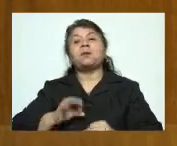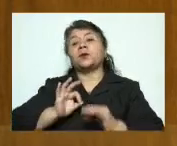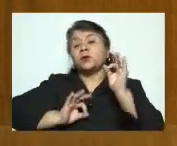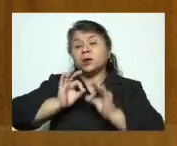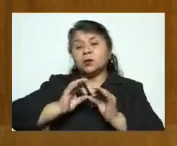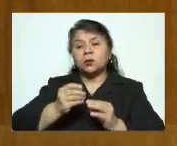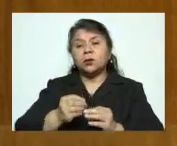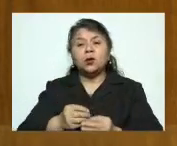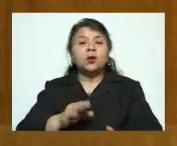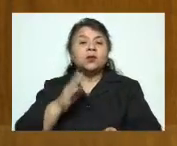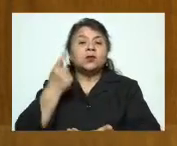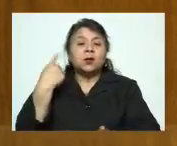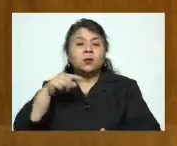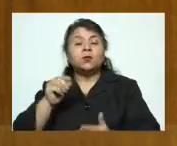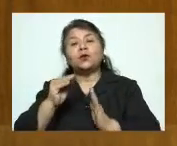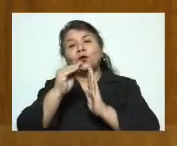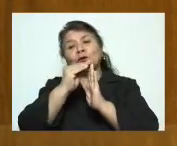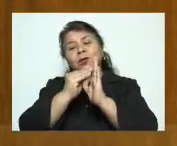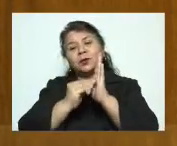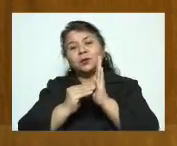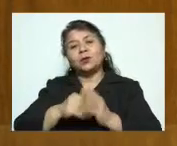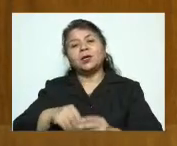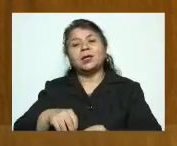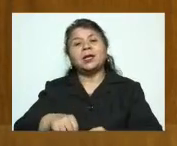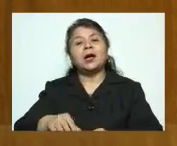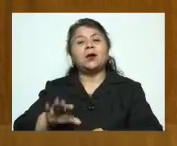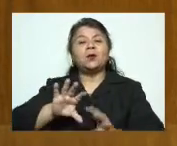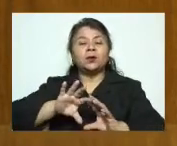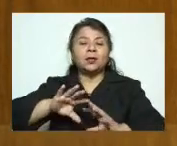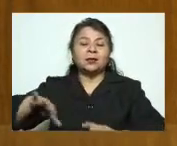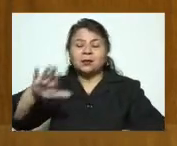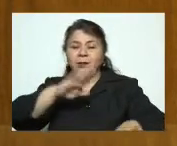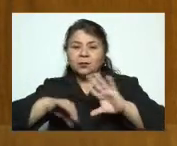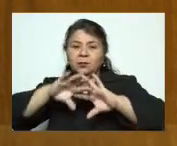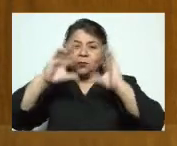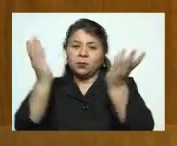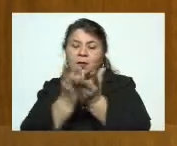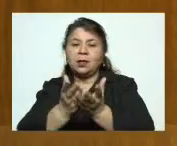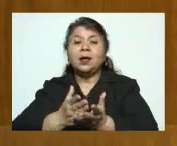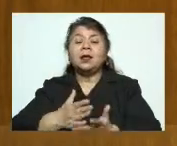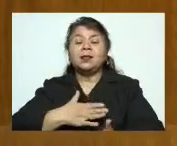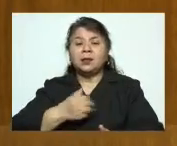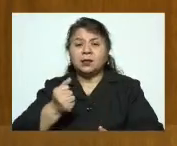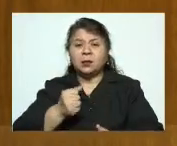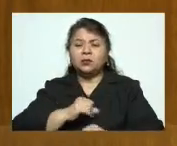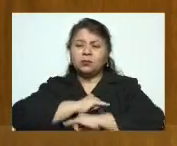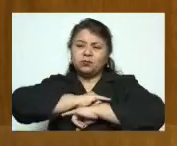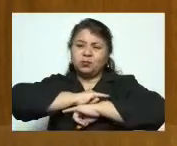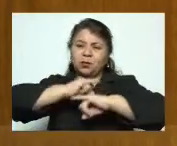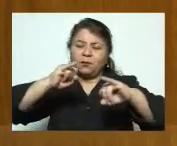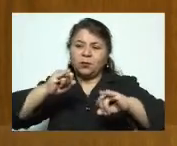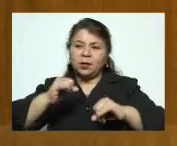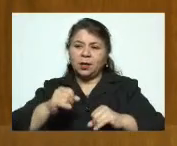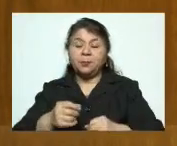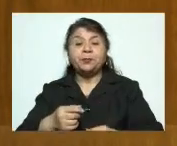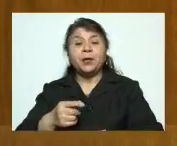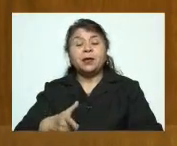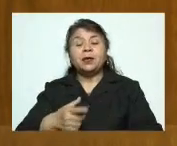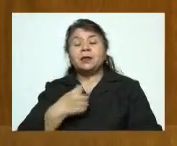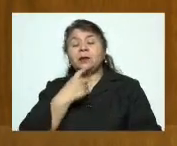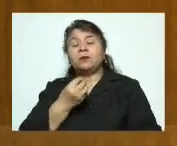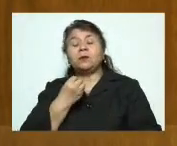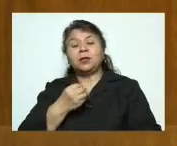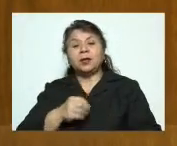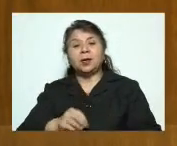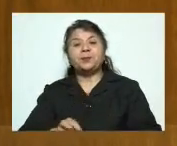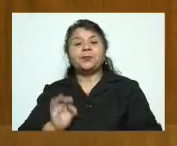los datos que daba la Organización Mundial de la Salud, determinaban que la pandemia podía generar, teniendo en cuenta las